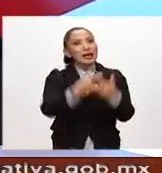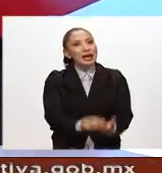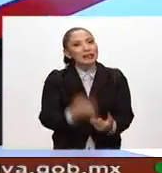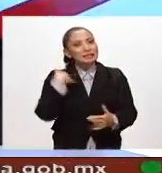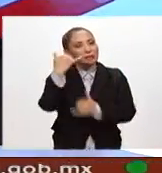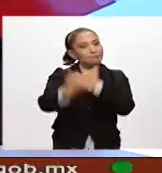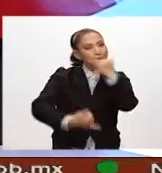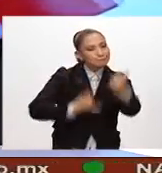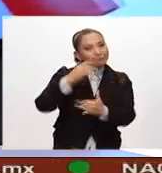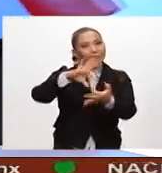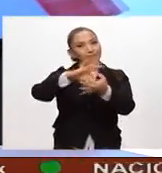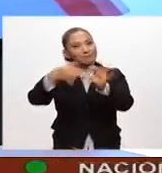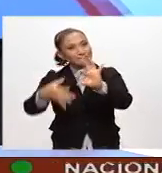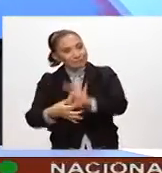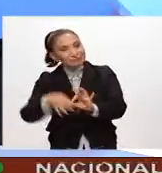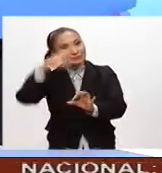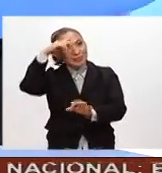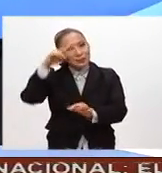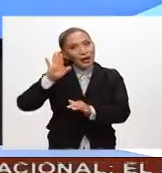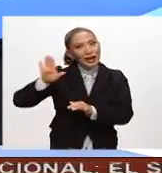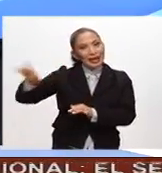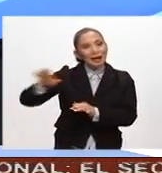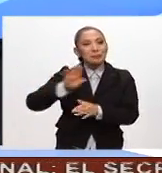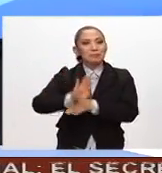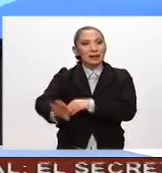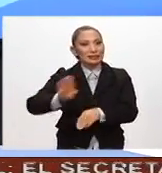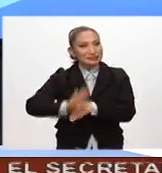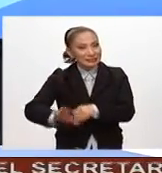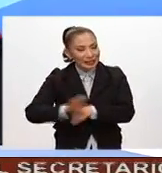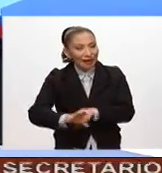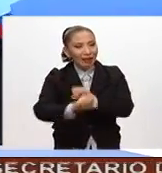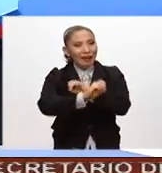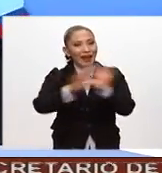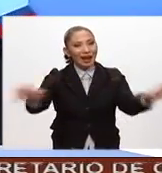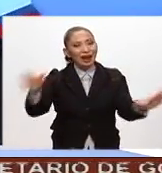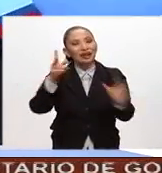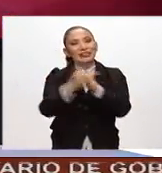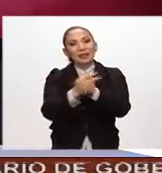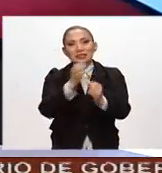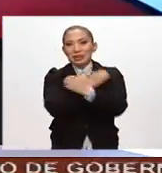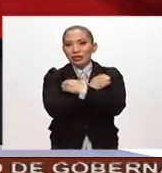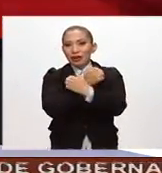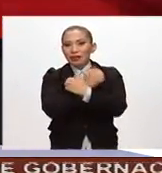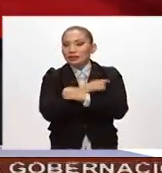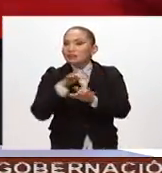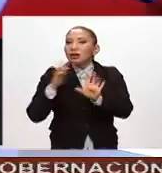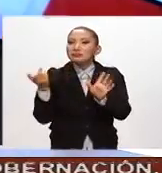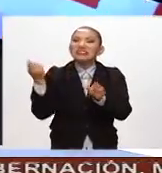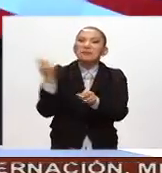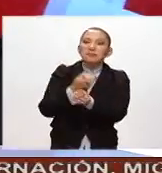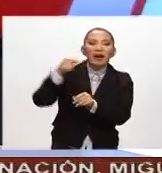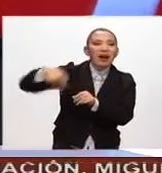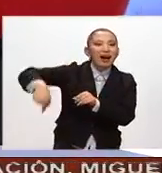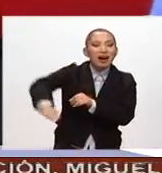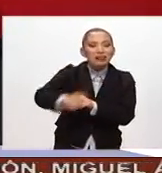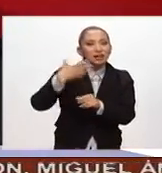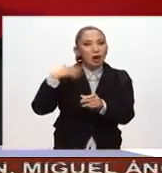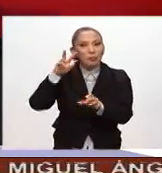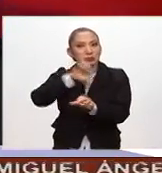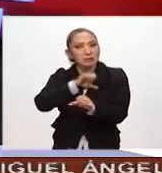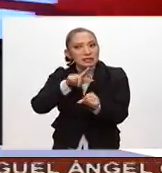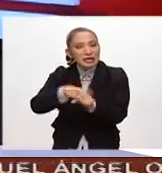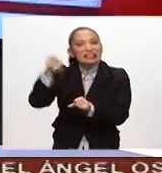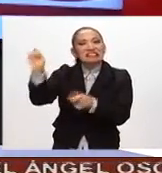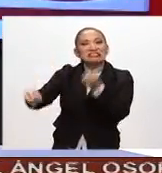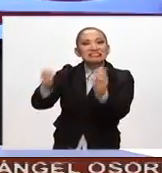justa deportiva más importante del mundo allá en Río de Janeiro. Por supuesto, en Televisión Educativa le mantendremos al tanto con coberturas